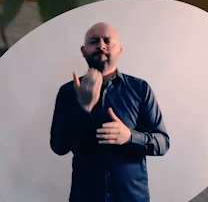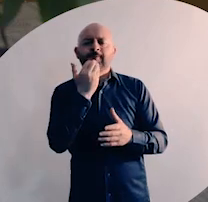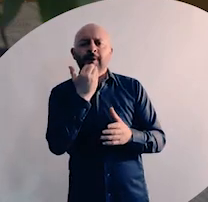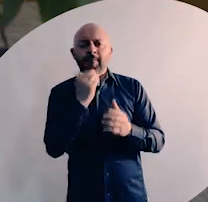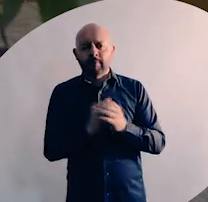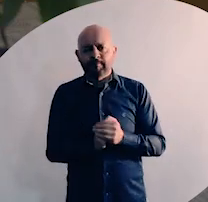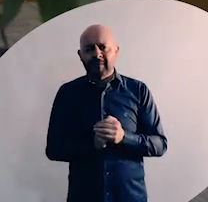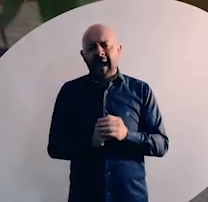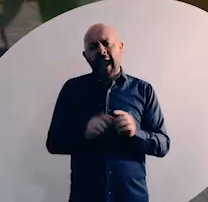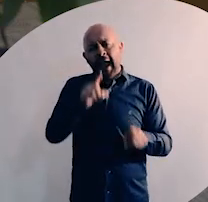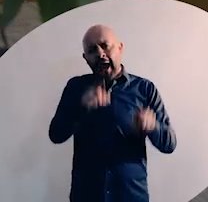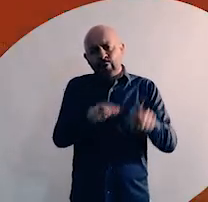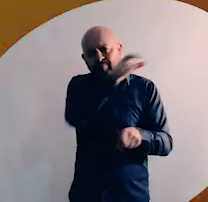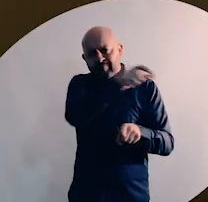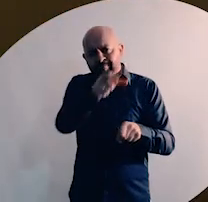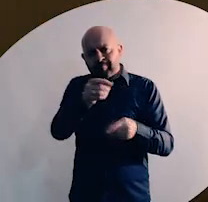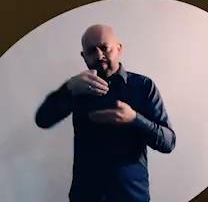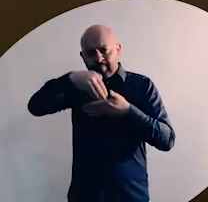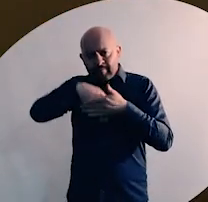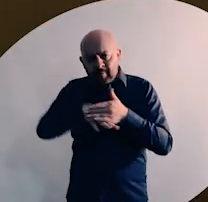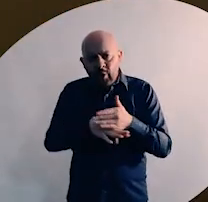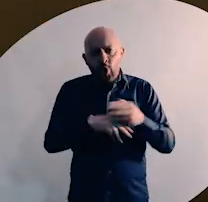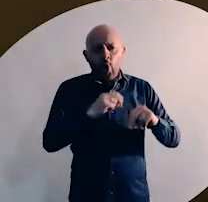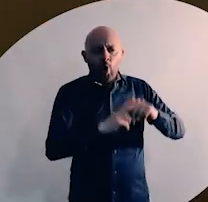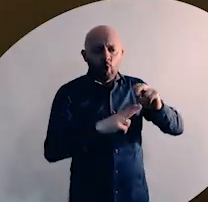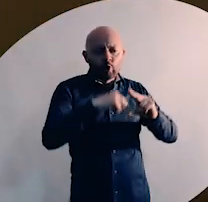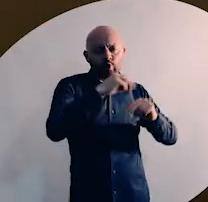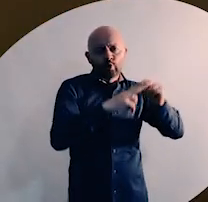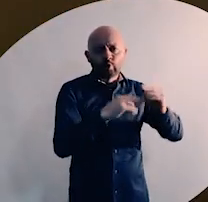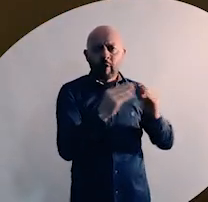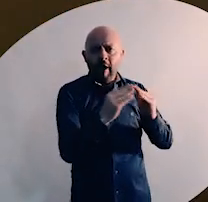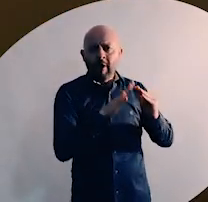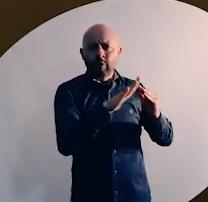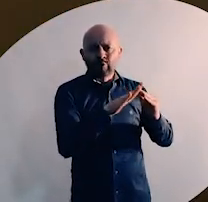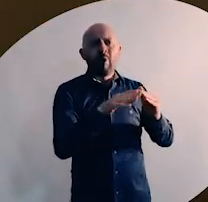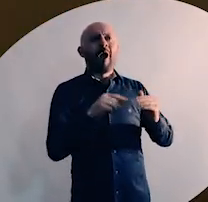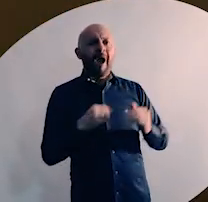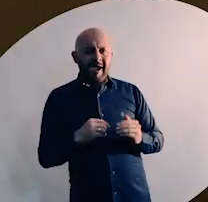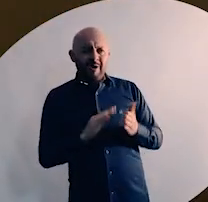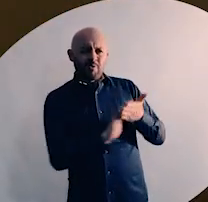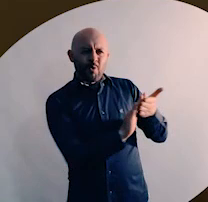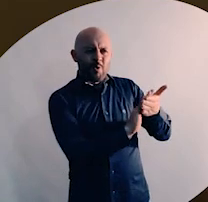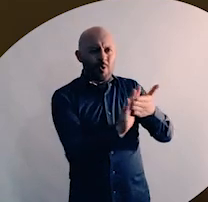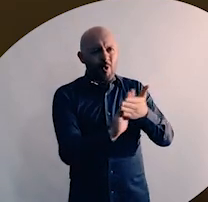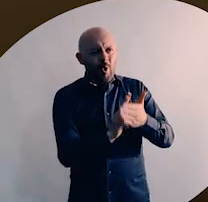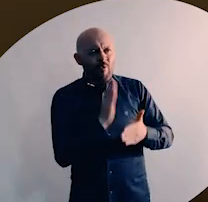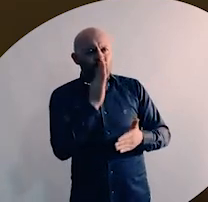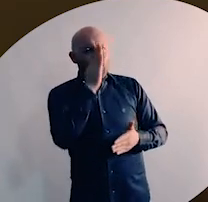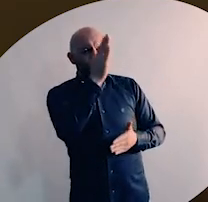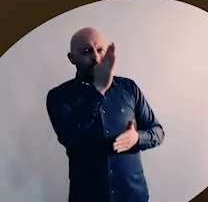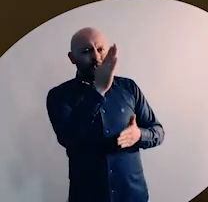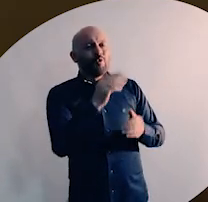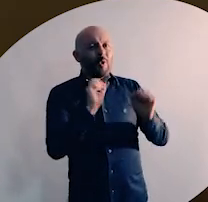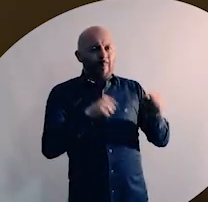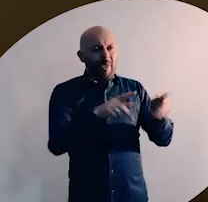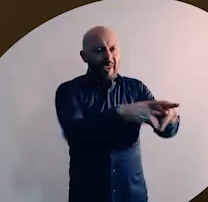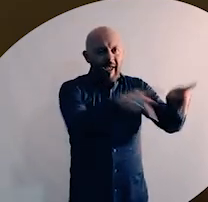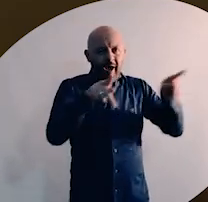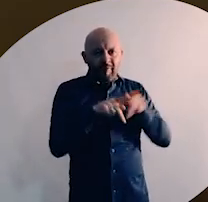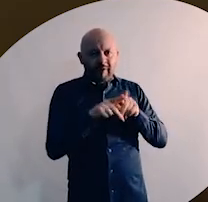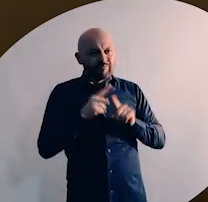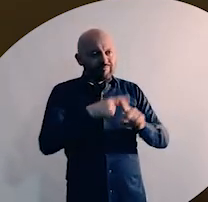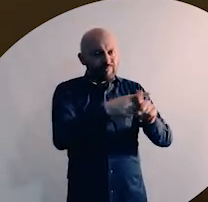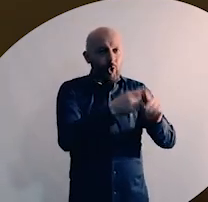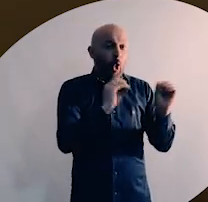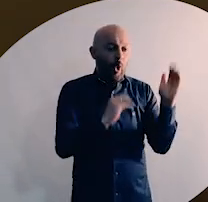clientes de nuestro mercado. Por ejemplo, hay unos clientes que invierten en la adecuación de vivienda. Así hacen un mejoramiento